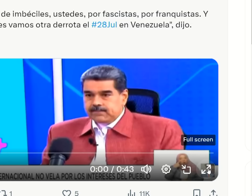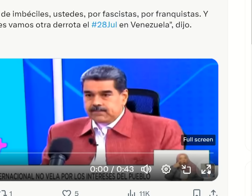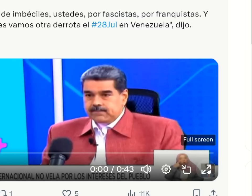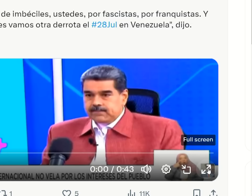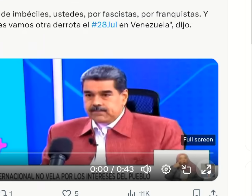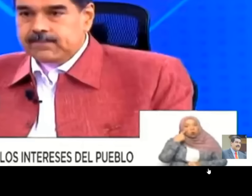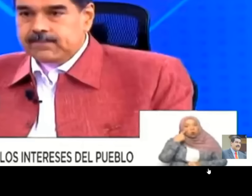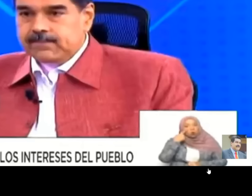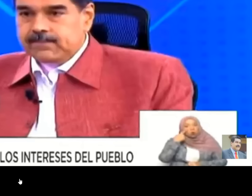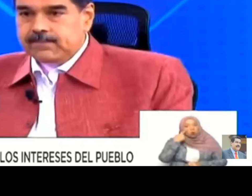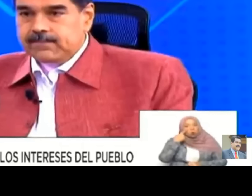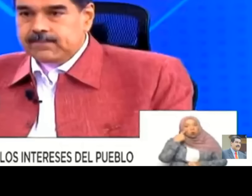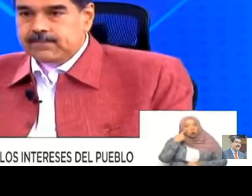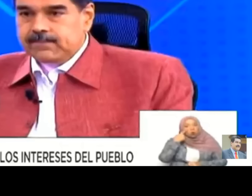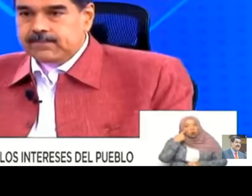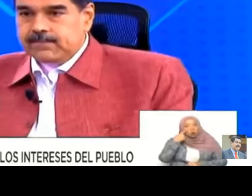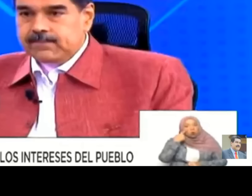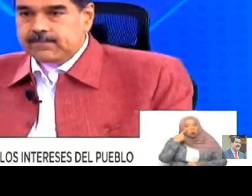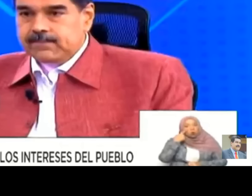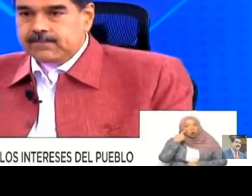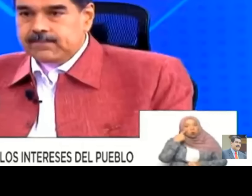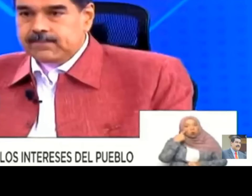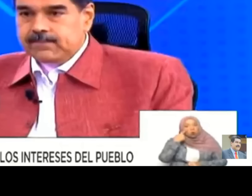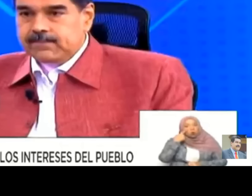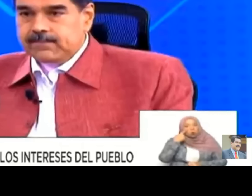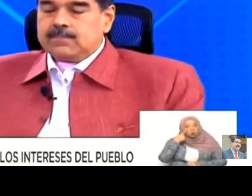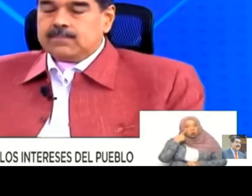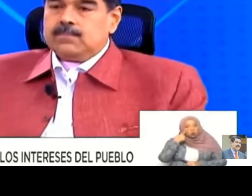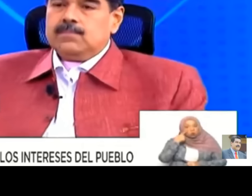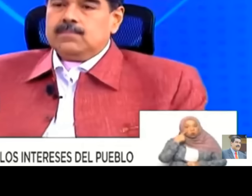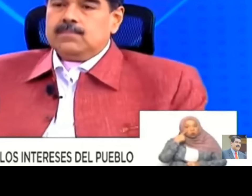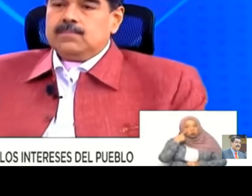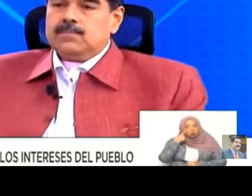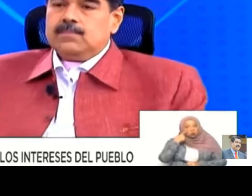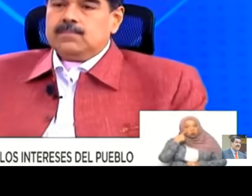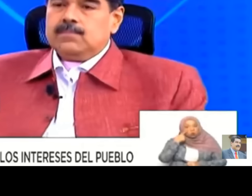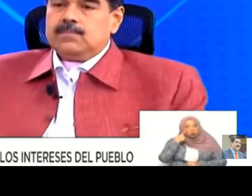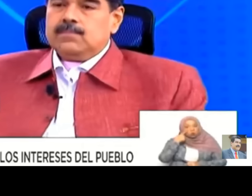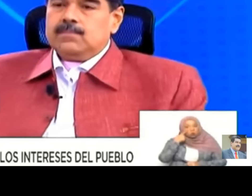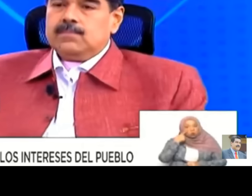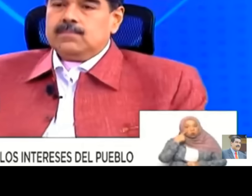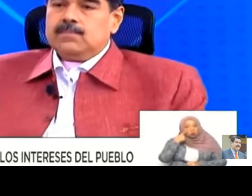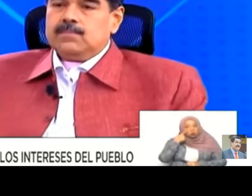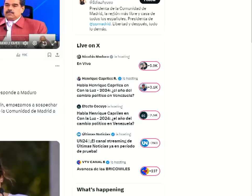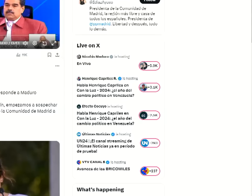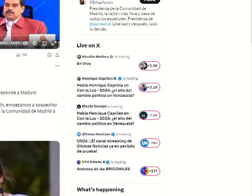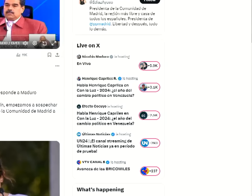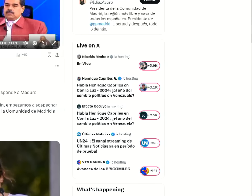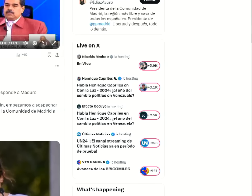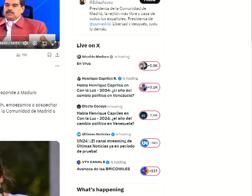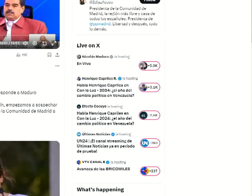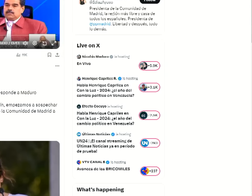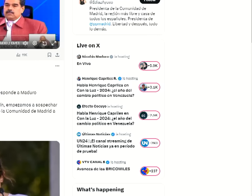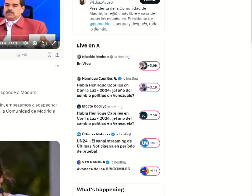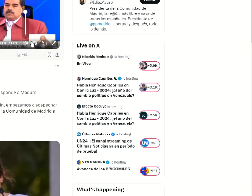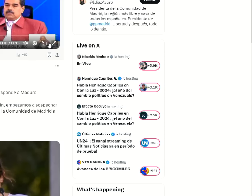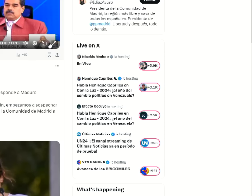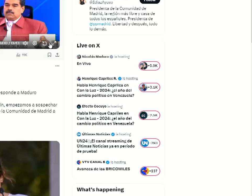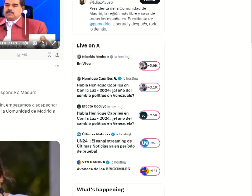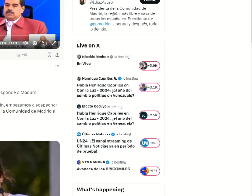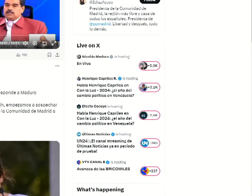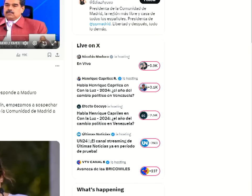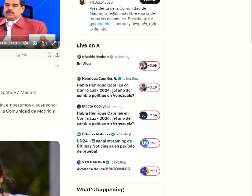sea, la participación de alguien. Hay que prestarle atención a Juan Carlos Monedero, chupando plata de todos los venezolanos. Dale play, por